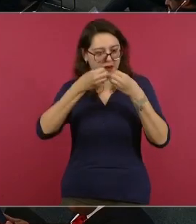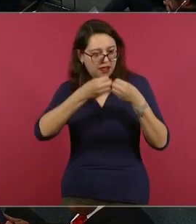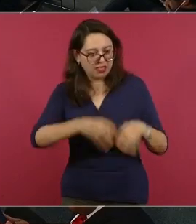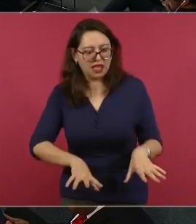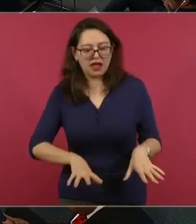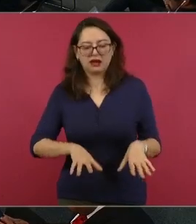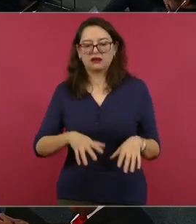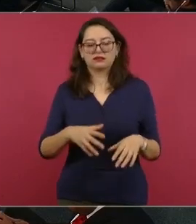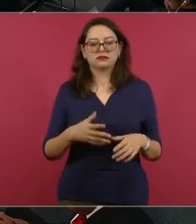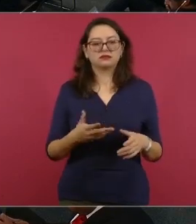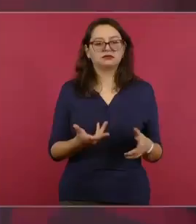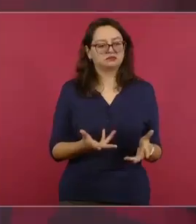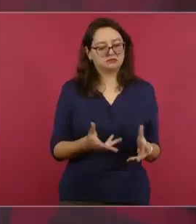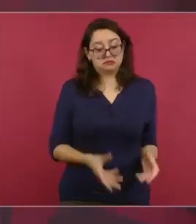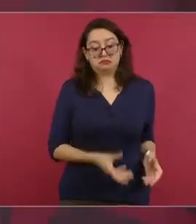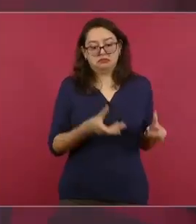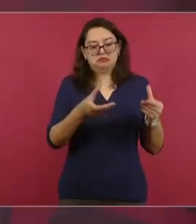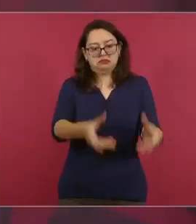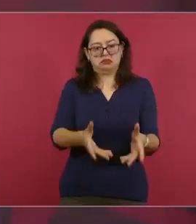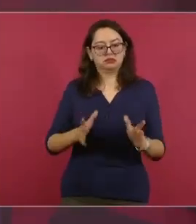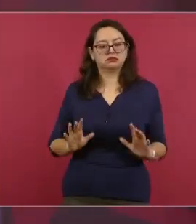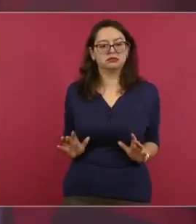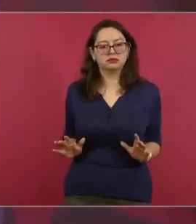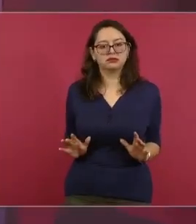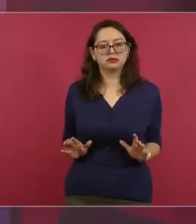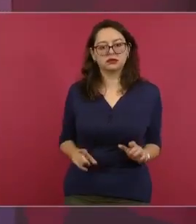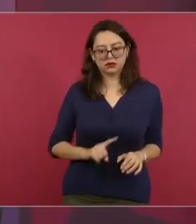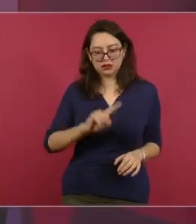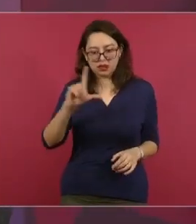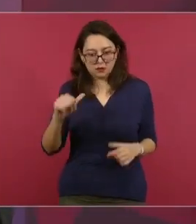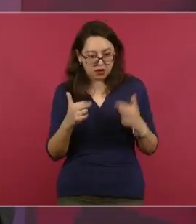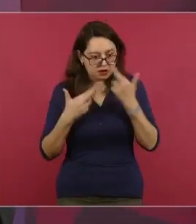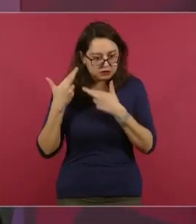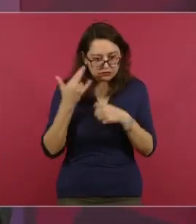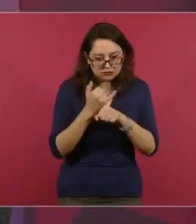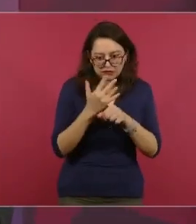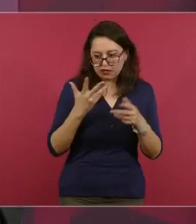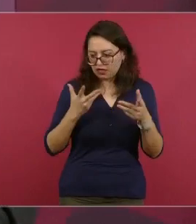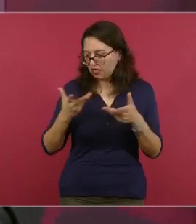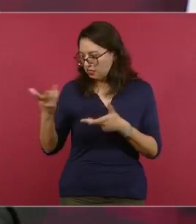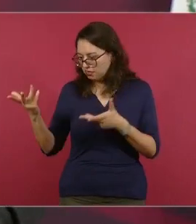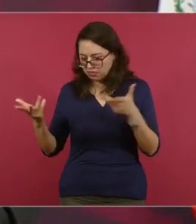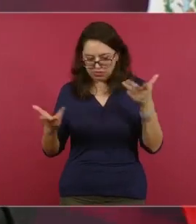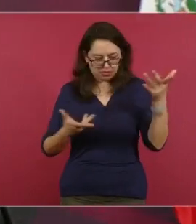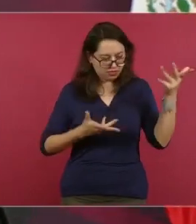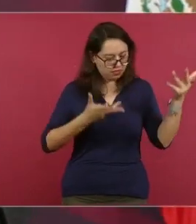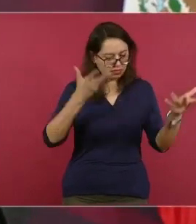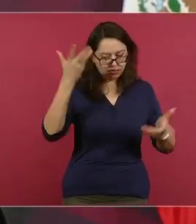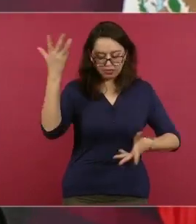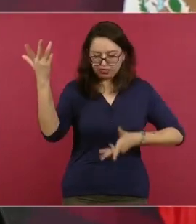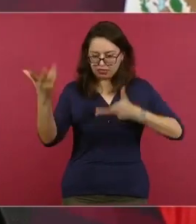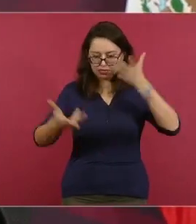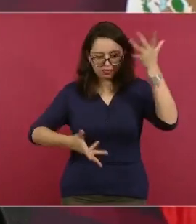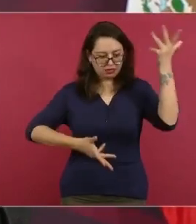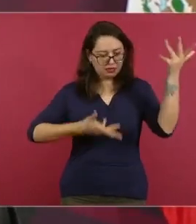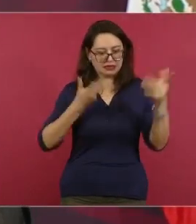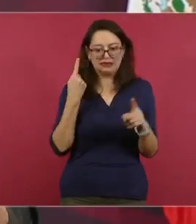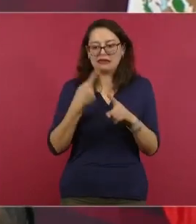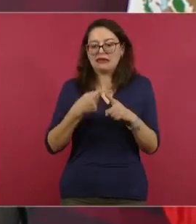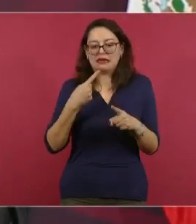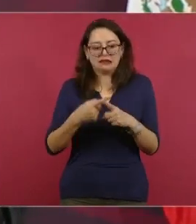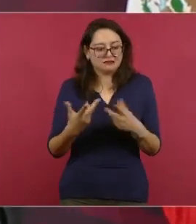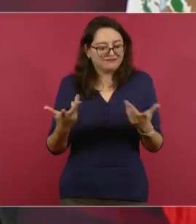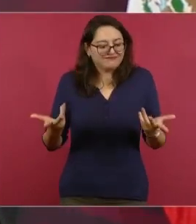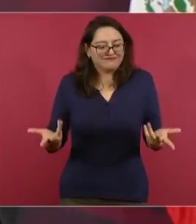para que no se conociera lo que realmente sucedió, los responsables y lo que